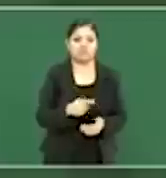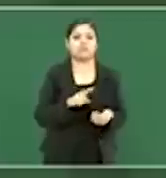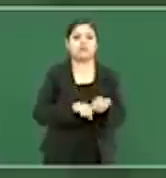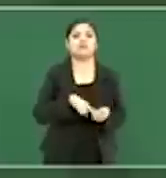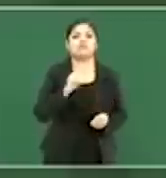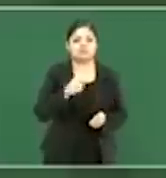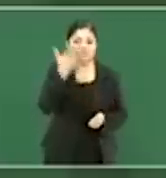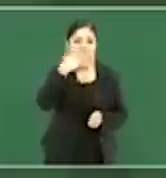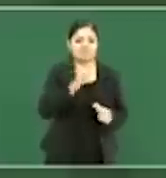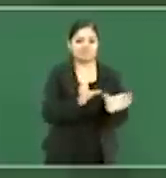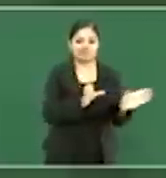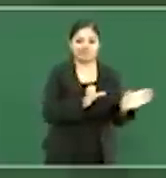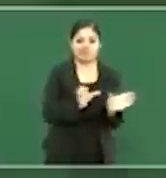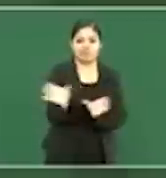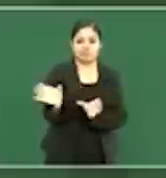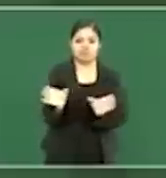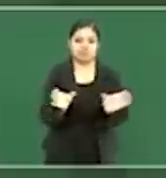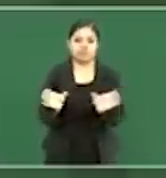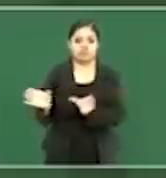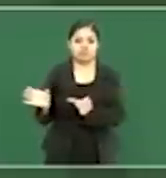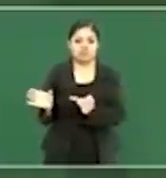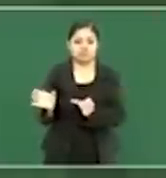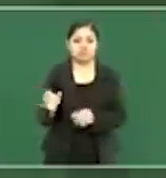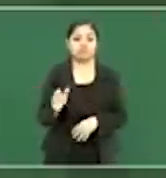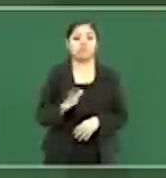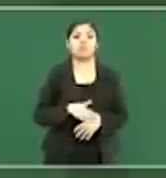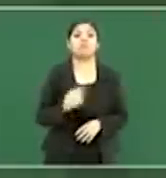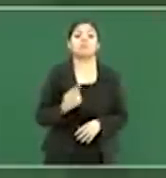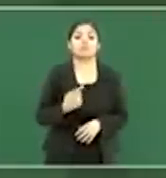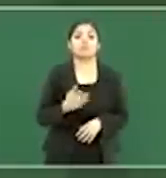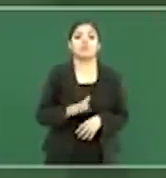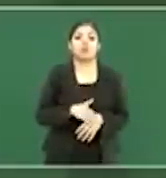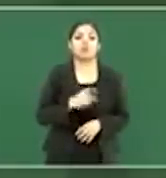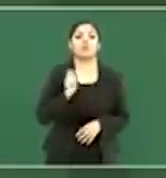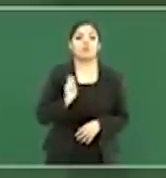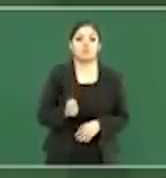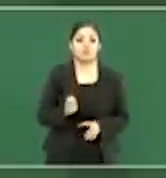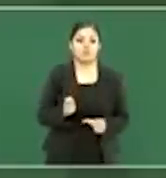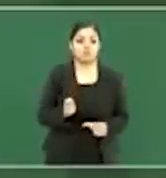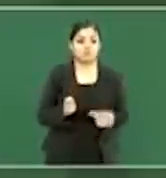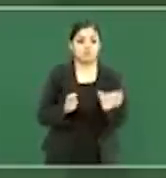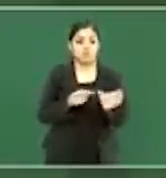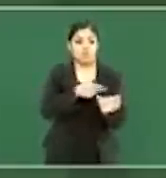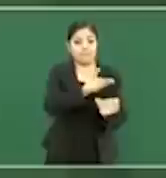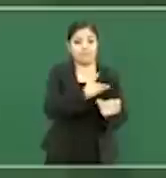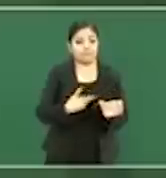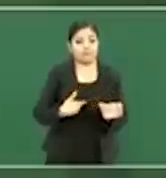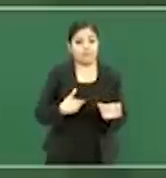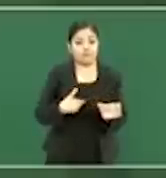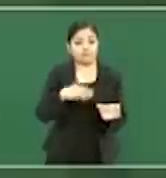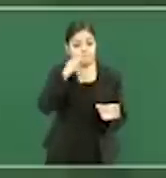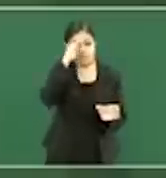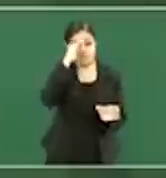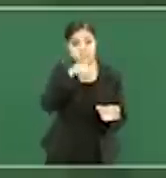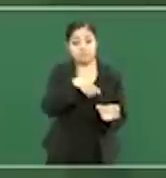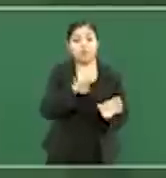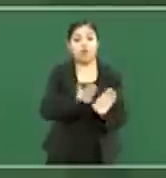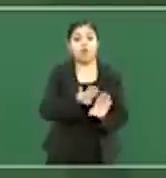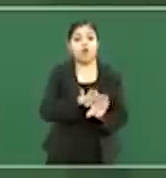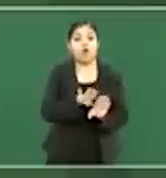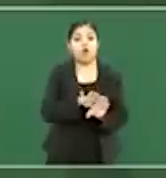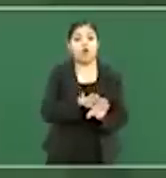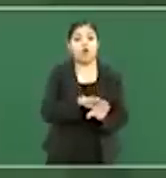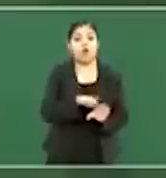de poderes. Ya el Ejecutivo dejó de ser el poder de los poderes. Hace poco, hace dos